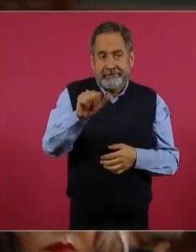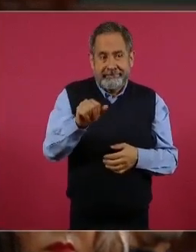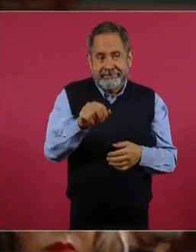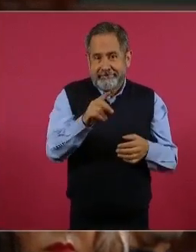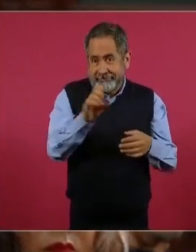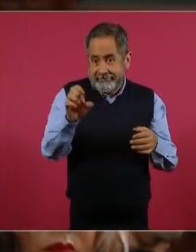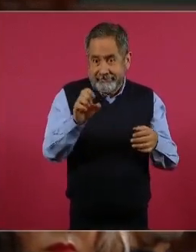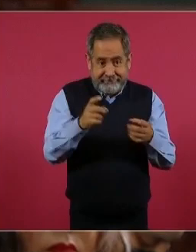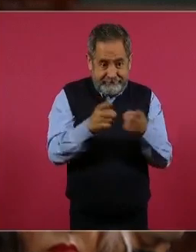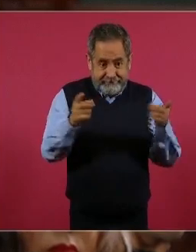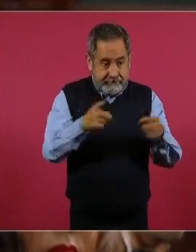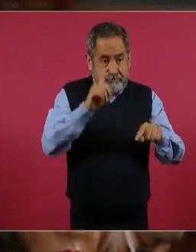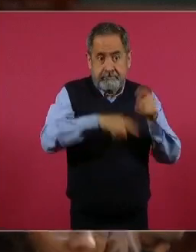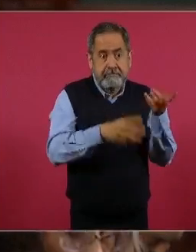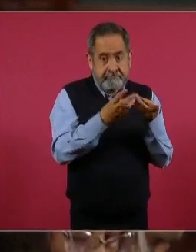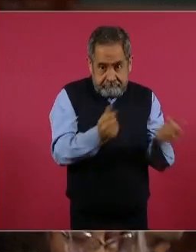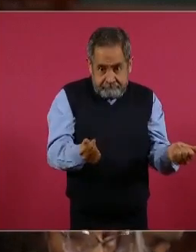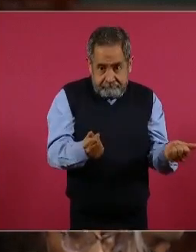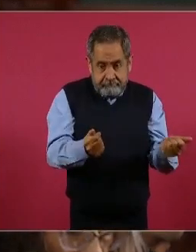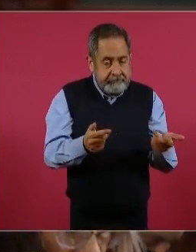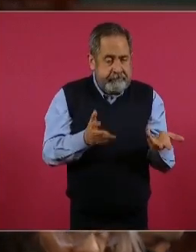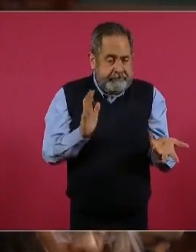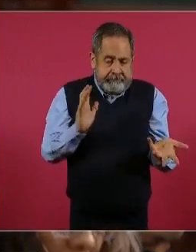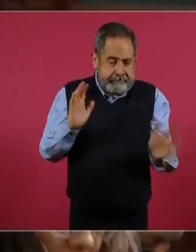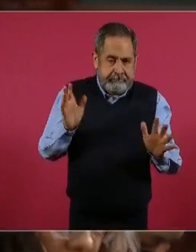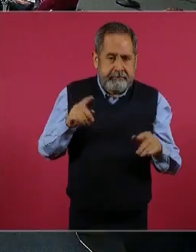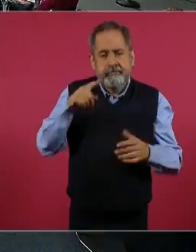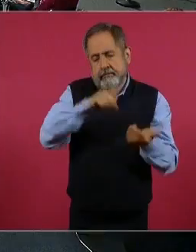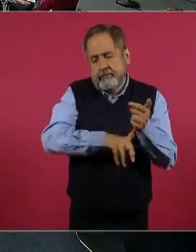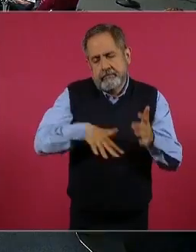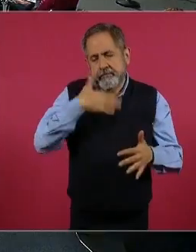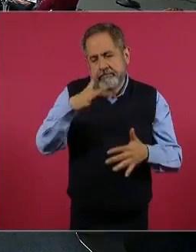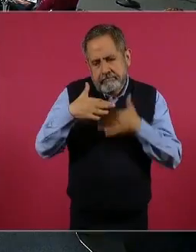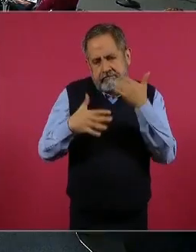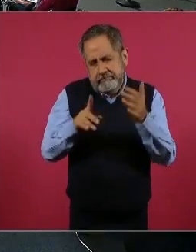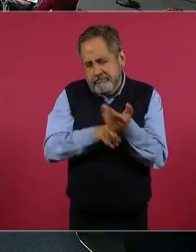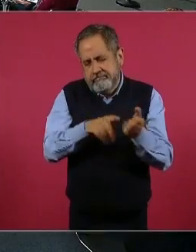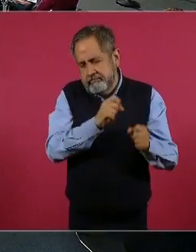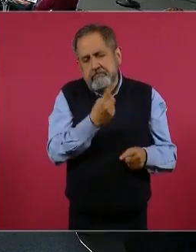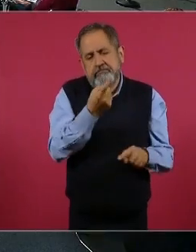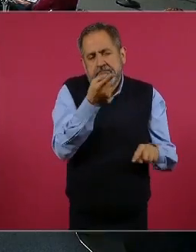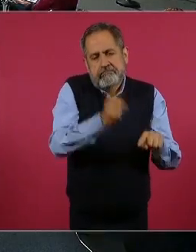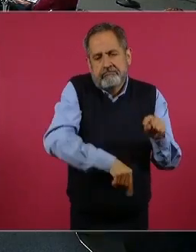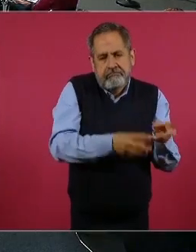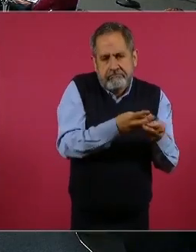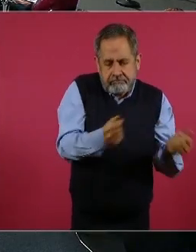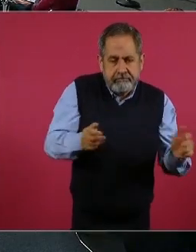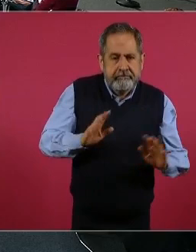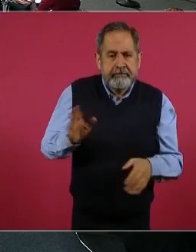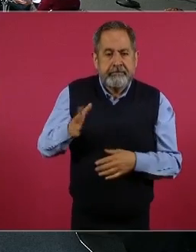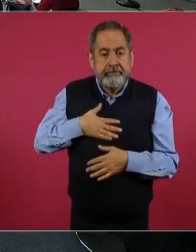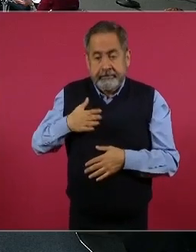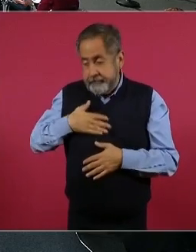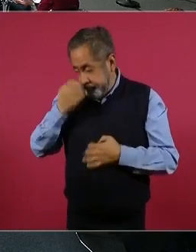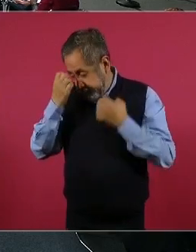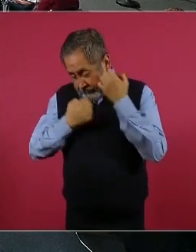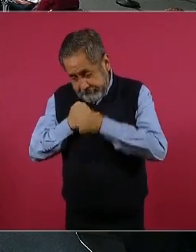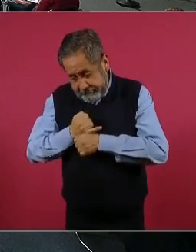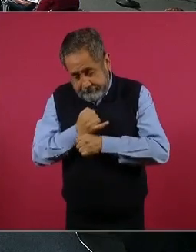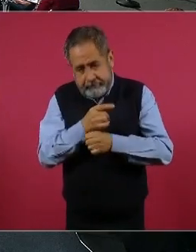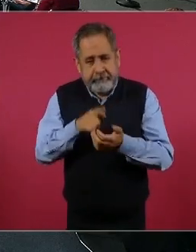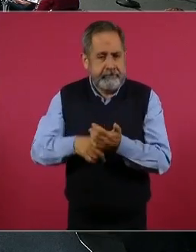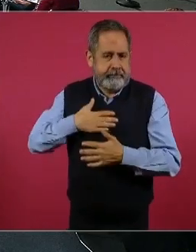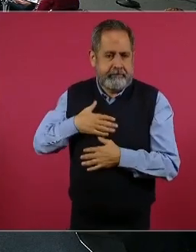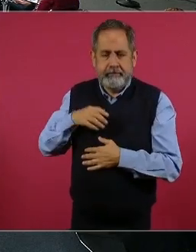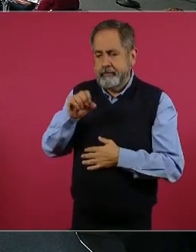Desarrollo estaba presa de corrupción, ¿no? Hicimos un estudio en